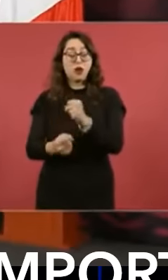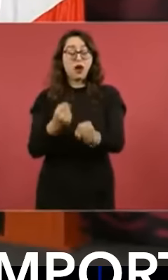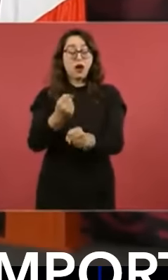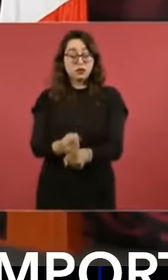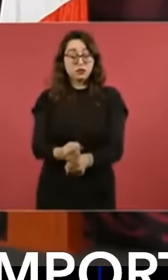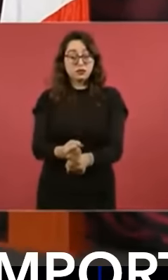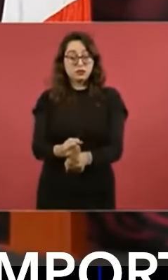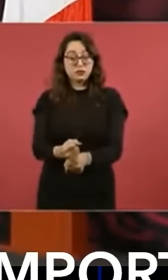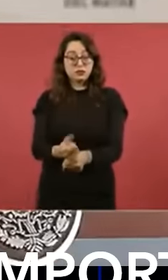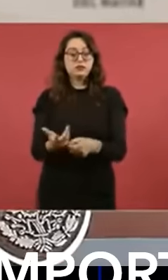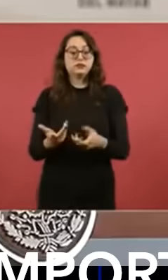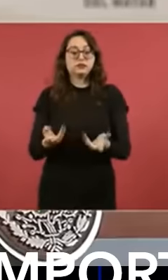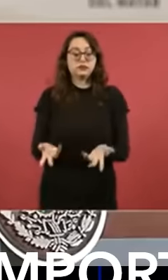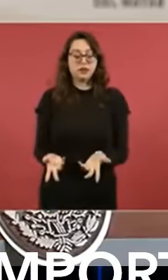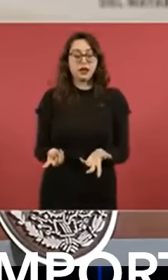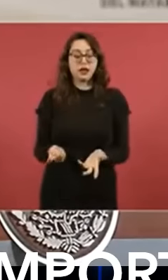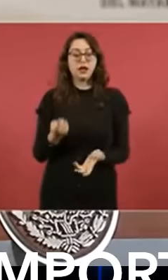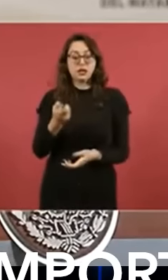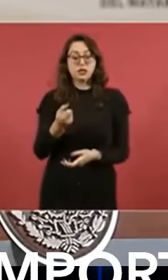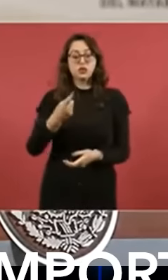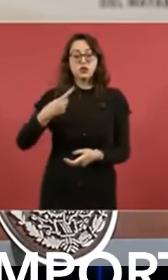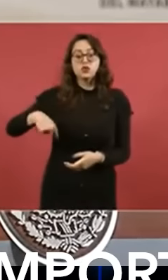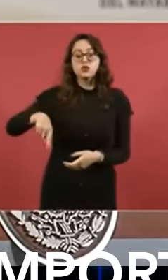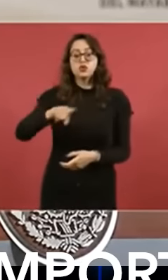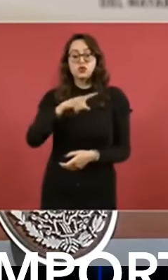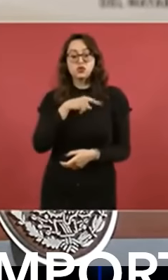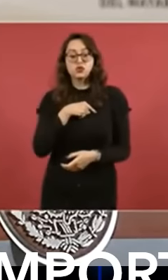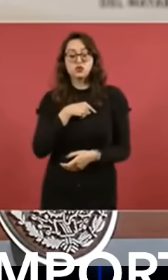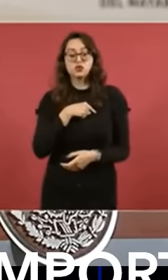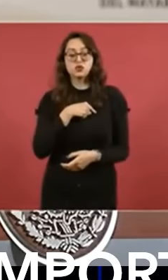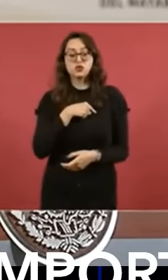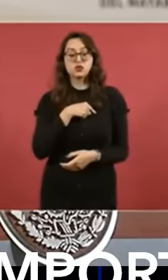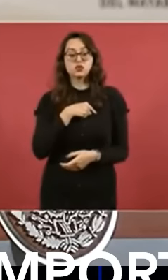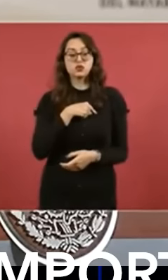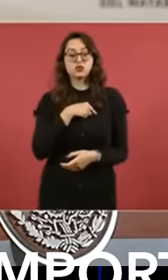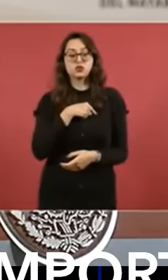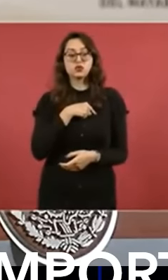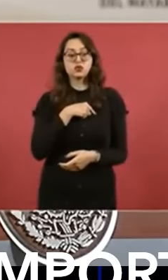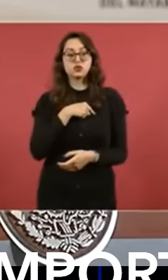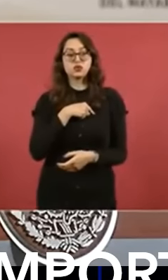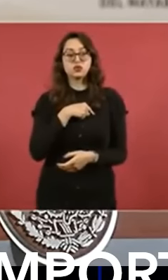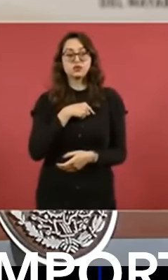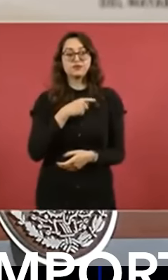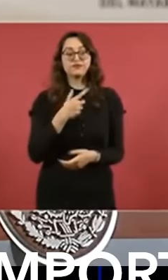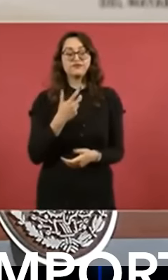Entonces, no queremos que